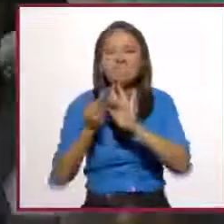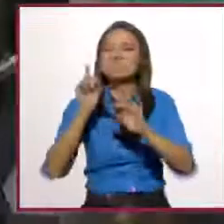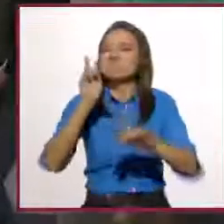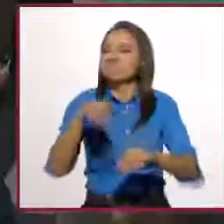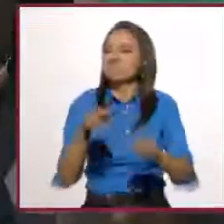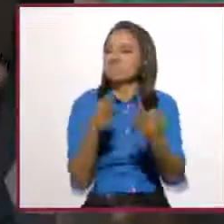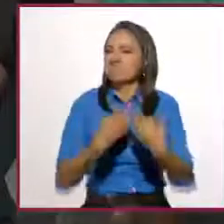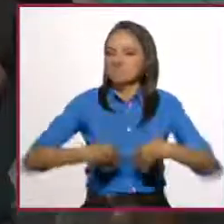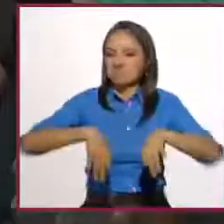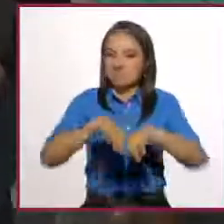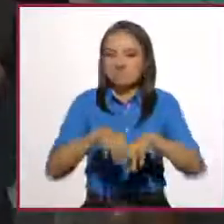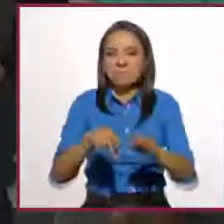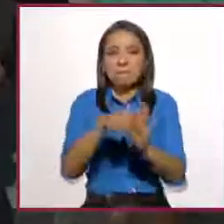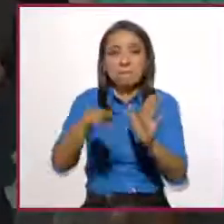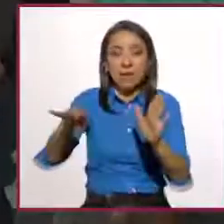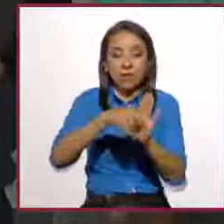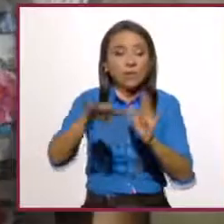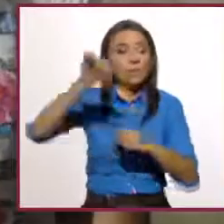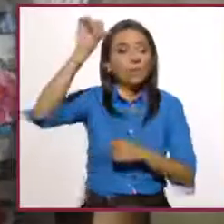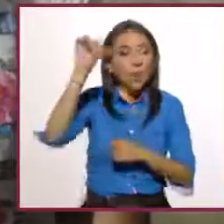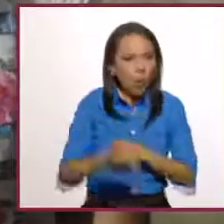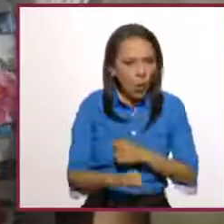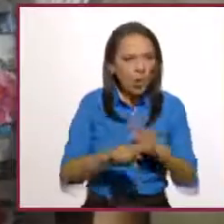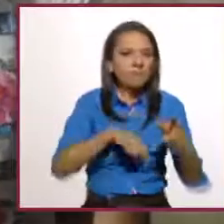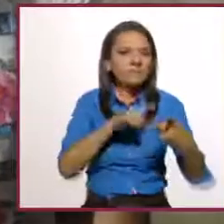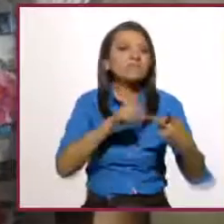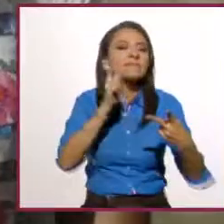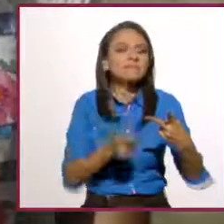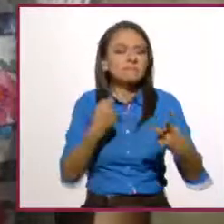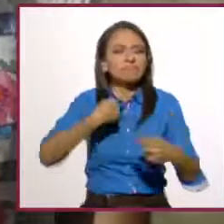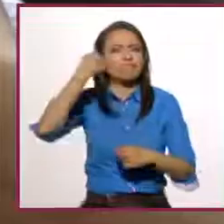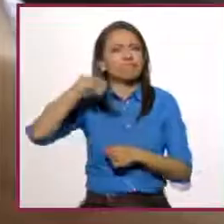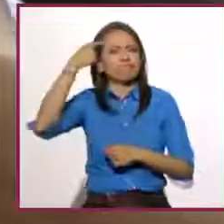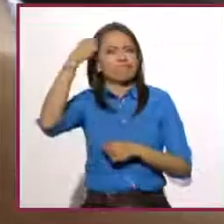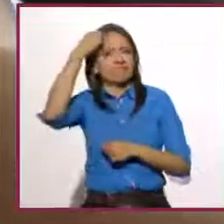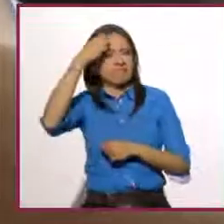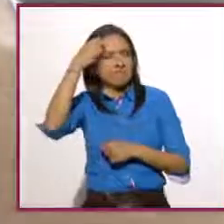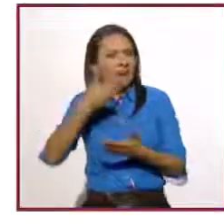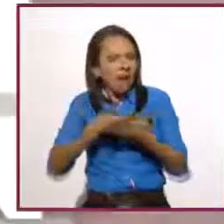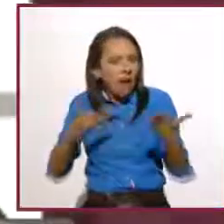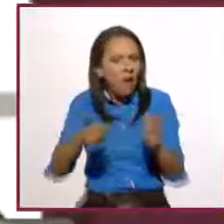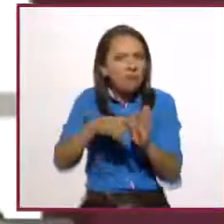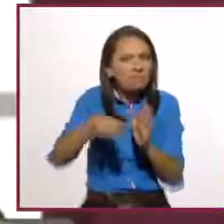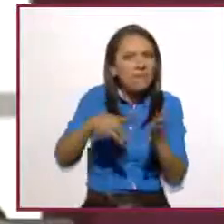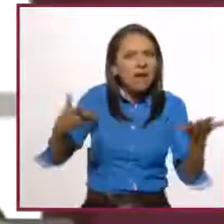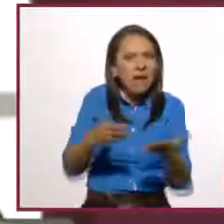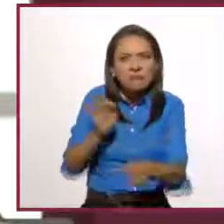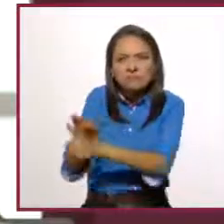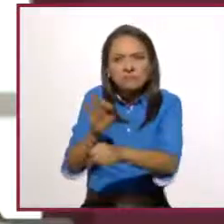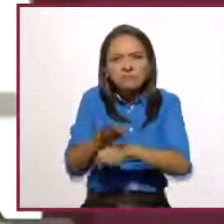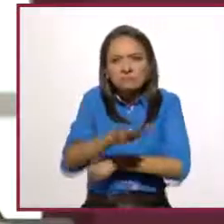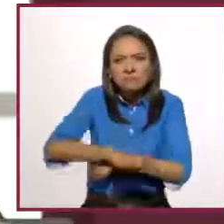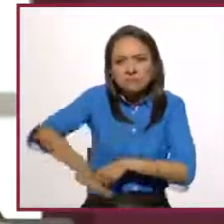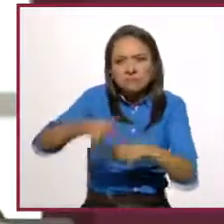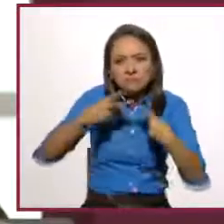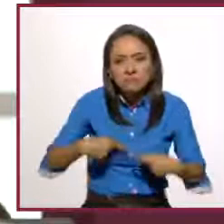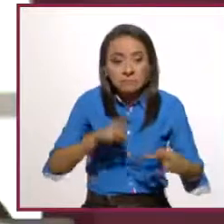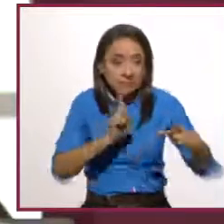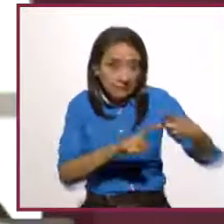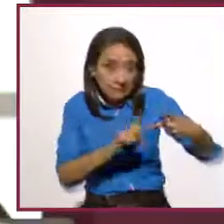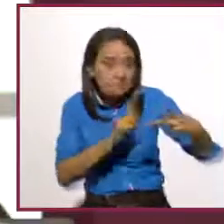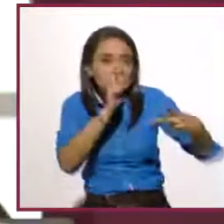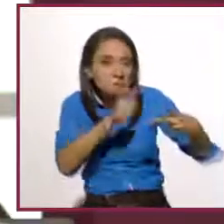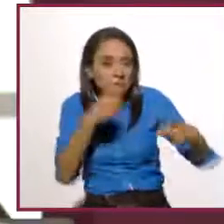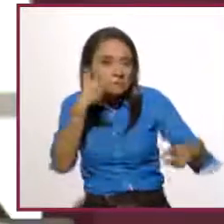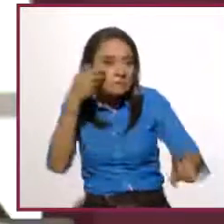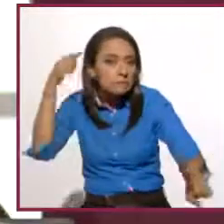importantísima. Periodismo Hoy, reflexión sobre el periodismo profesional y su función social. Este programa lo que